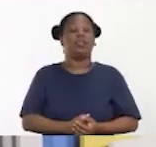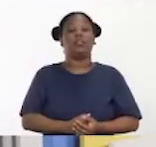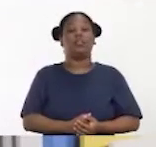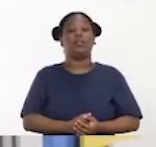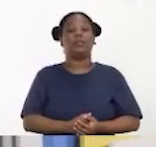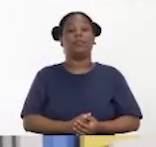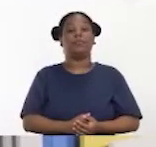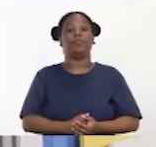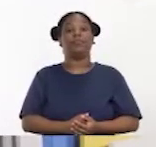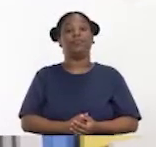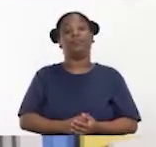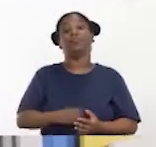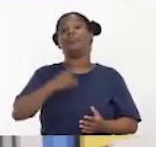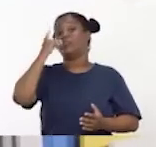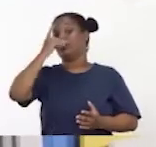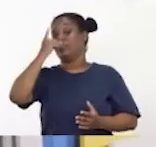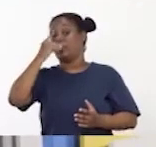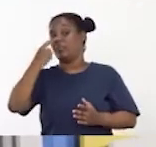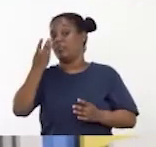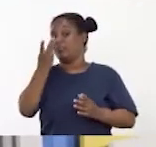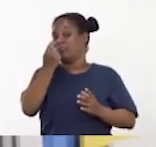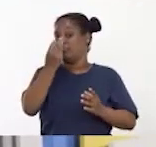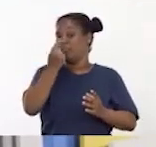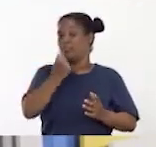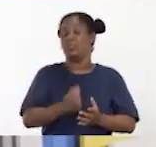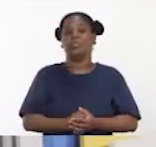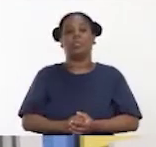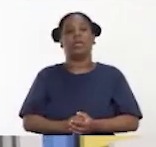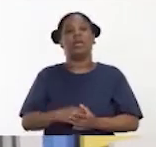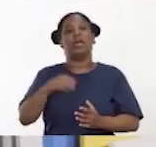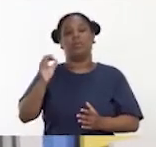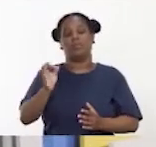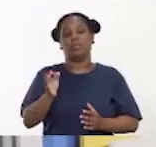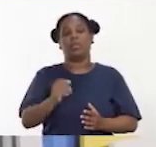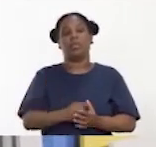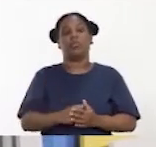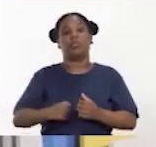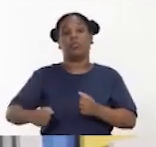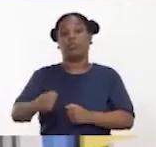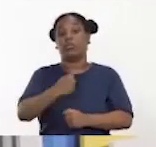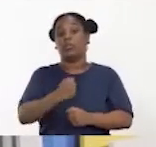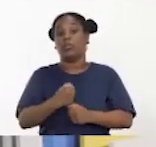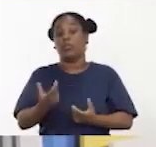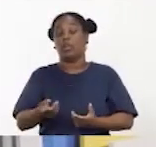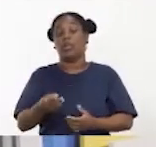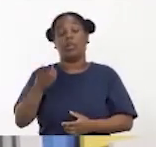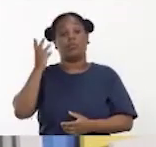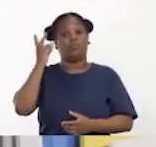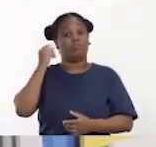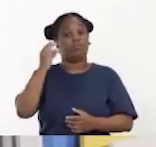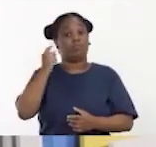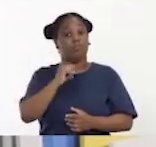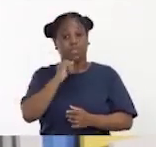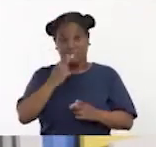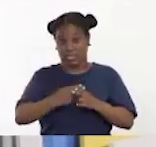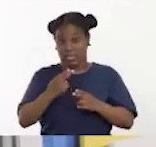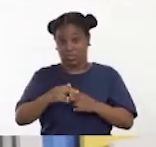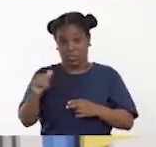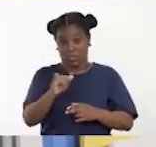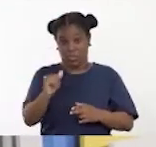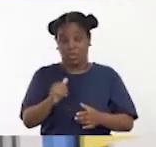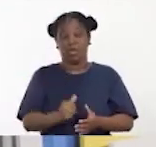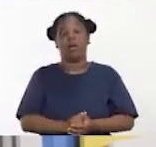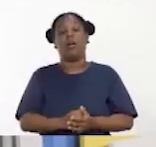Comentaba anteriormente que en el caso de la estadística descriptiva también hay una aplicación que se llama así,